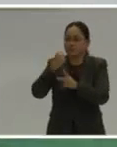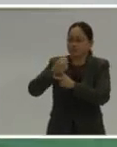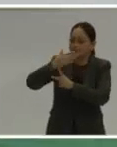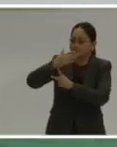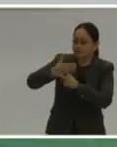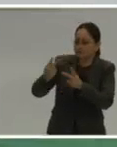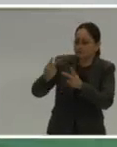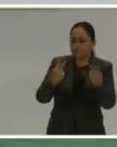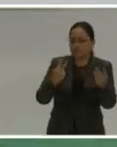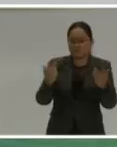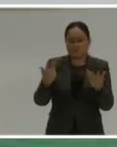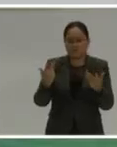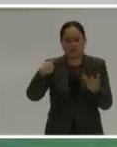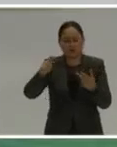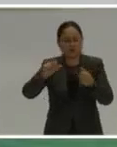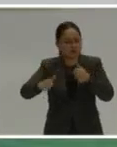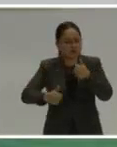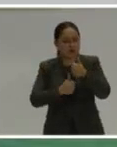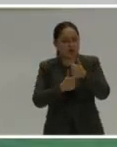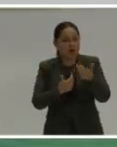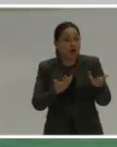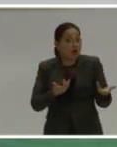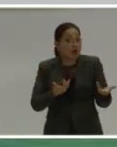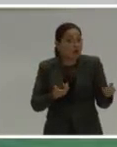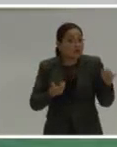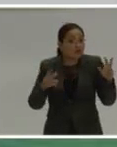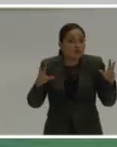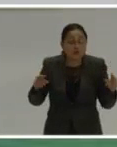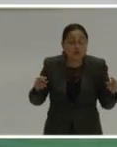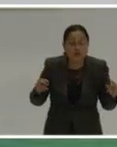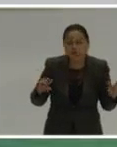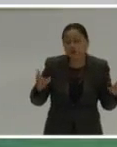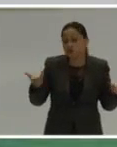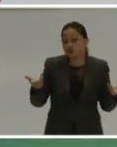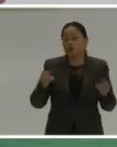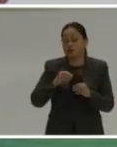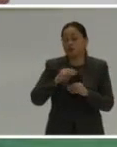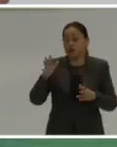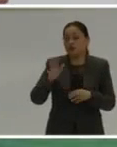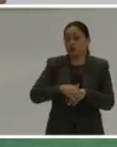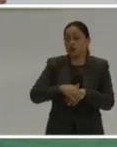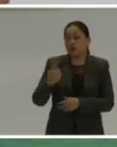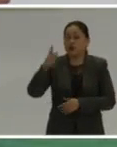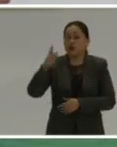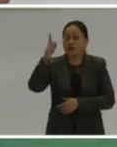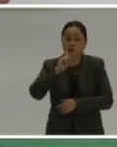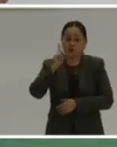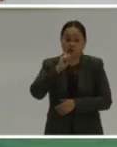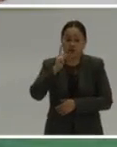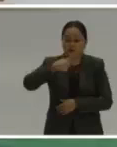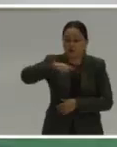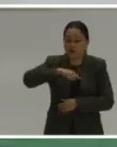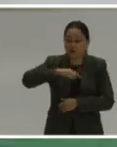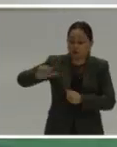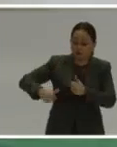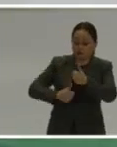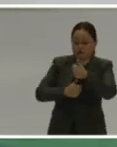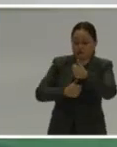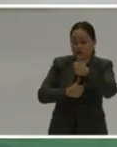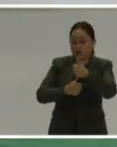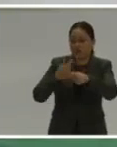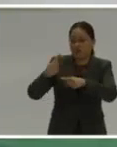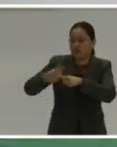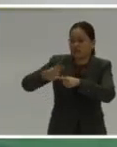2 años y medio la mujer que es suplente. Sí o sí, tienen que… porque generalmente las mujeres somos suplentes, los titulares